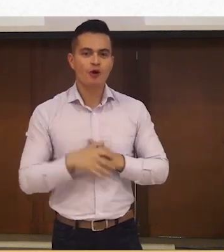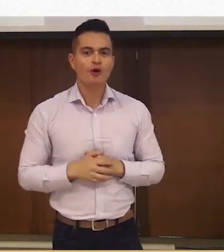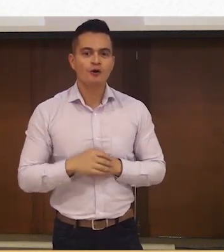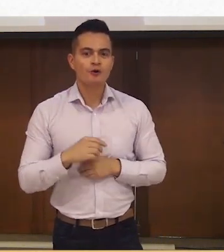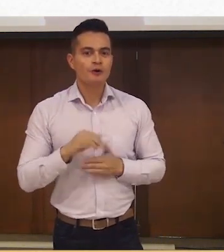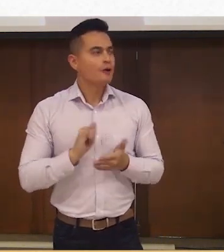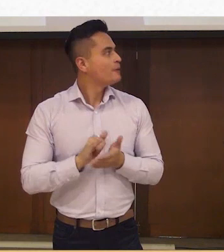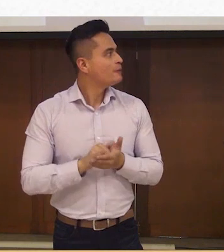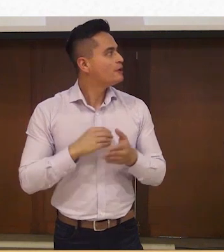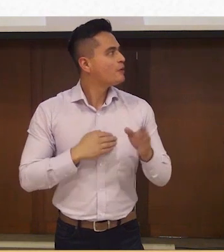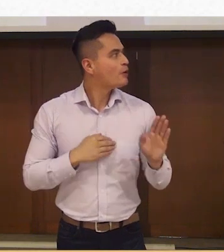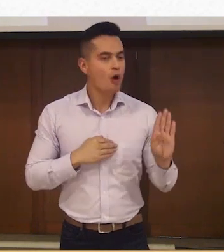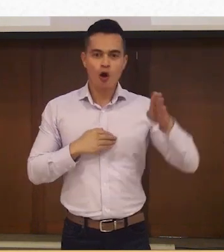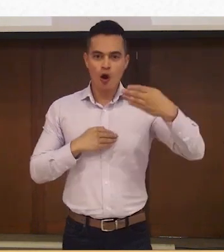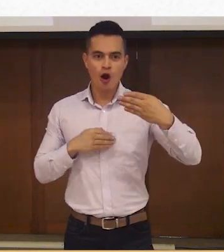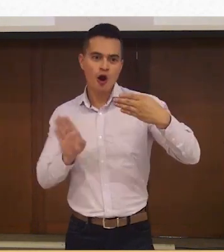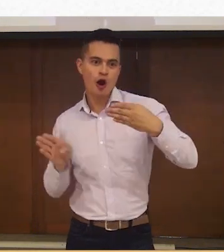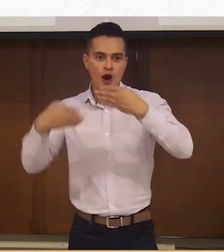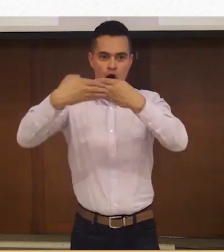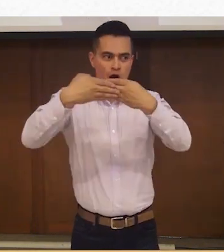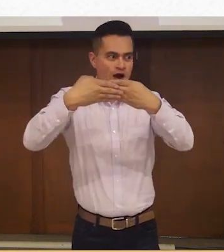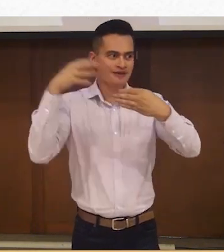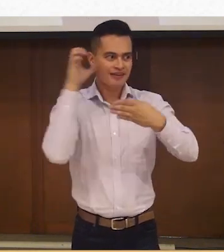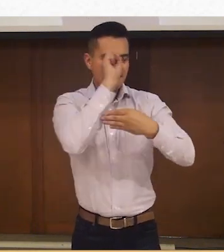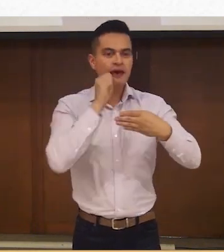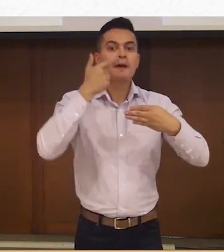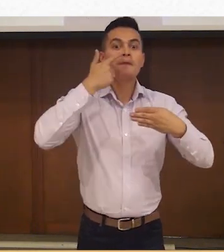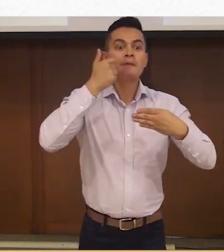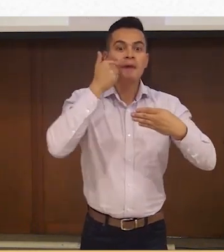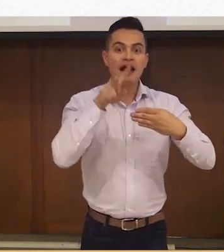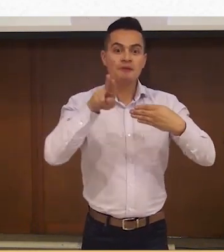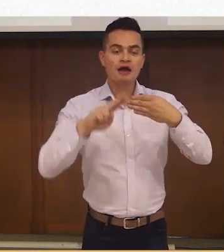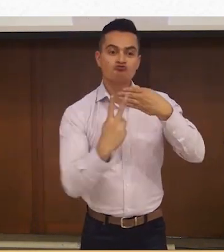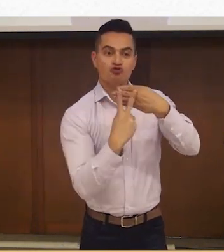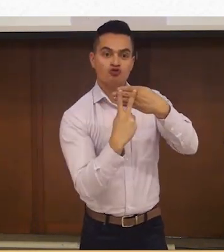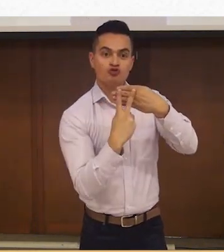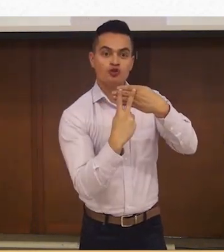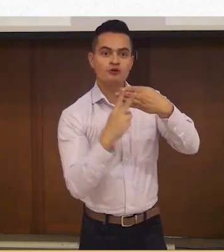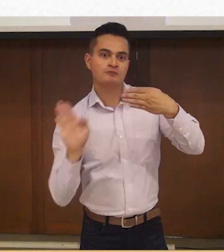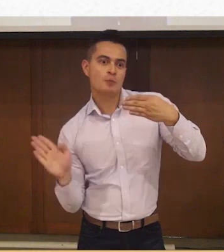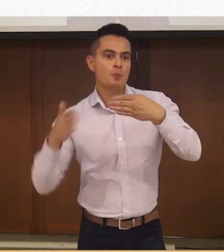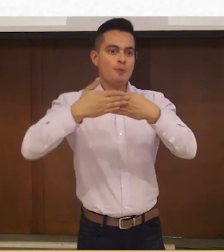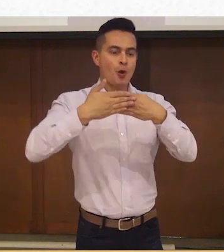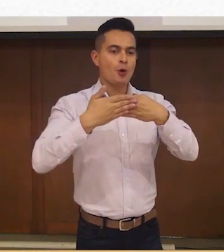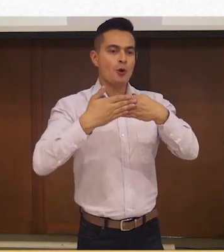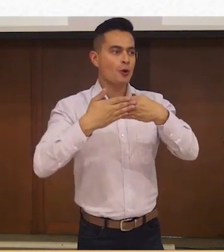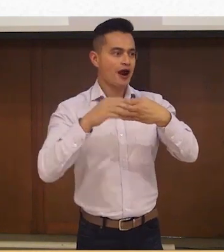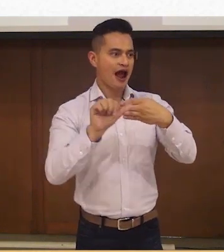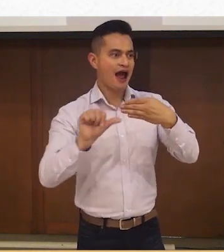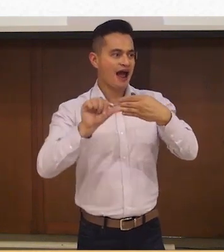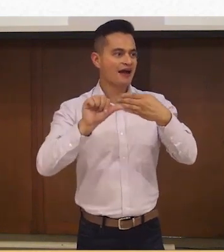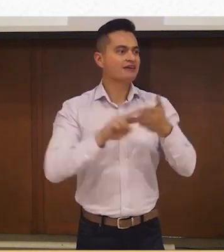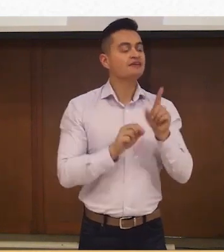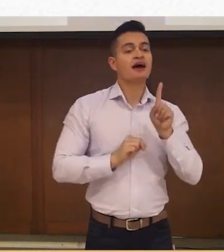lo pongo sobre el otro y tapa a los papás y al hermano, y entonces es otro dibujo aparte.